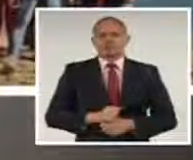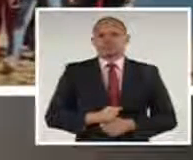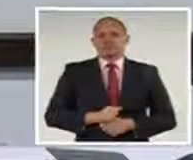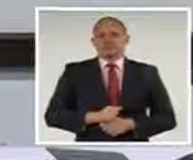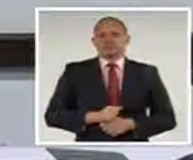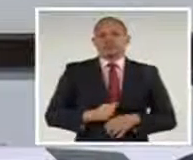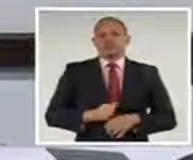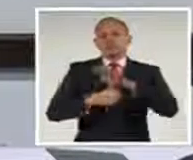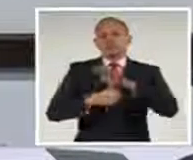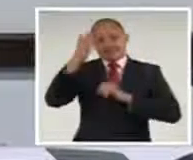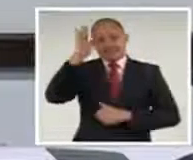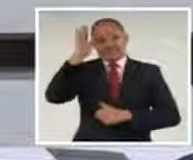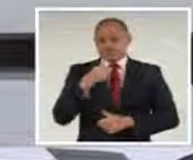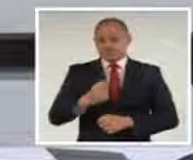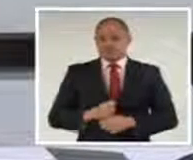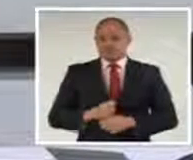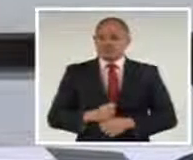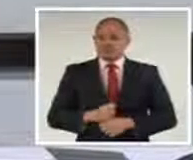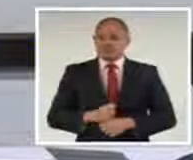debates que se han estado